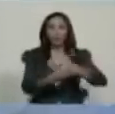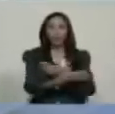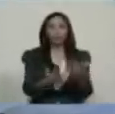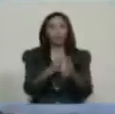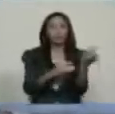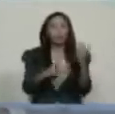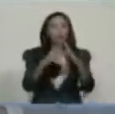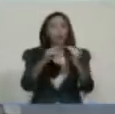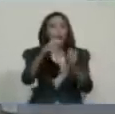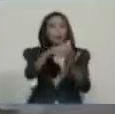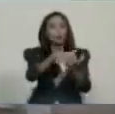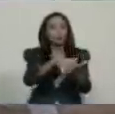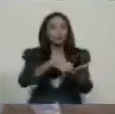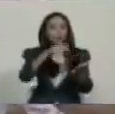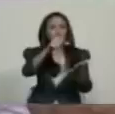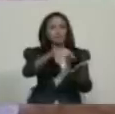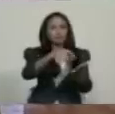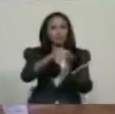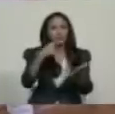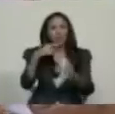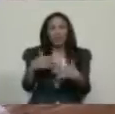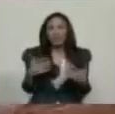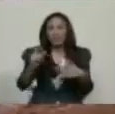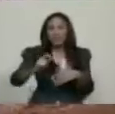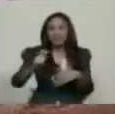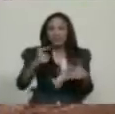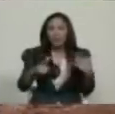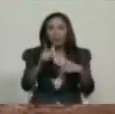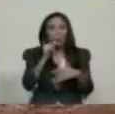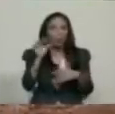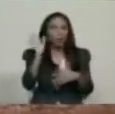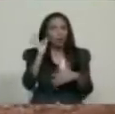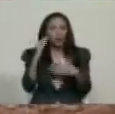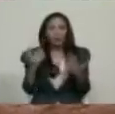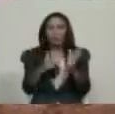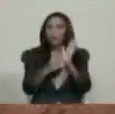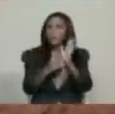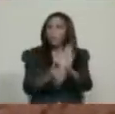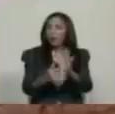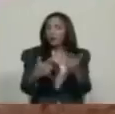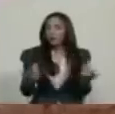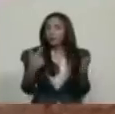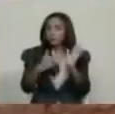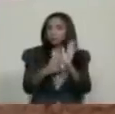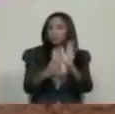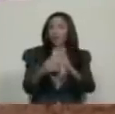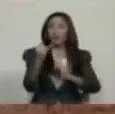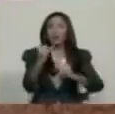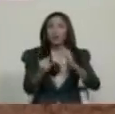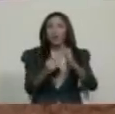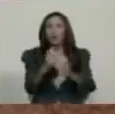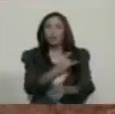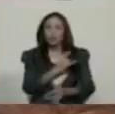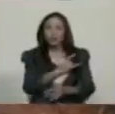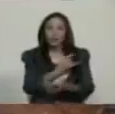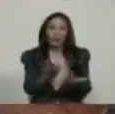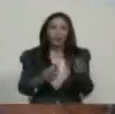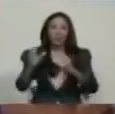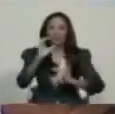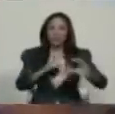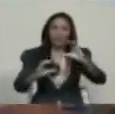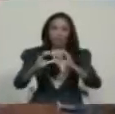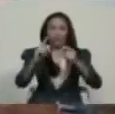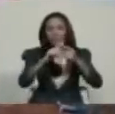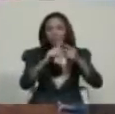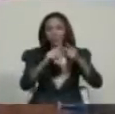cultivar lo que necesitamos consumir los venezolanos y venezolanas. Y esta es una muestra, pues, nuestras instituciones científicas, CODECI, el Fondo Nacional